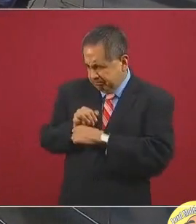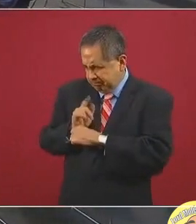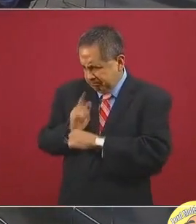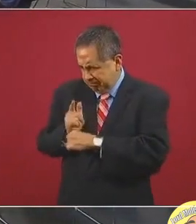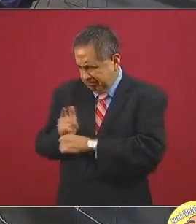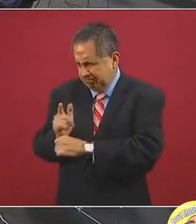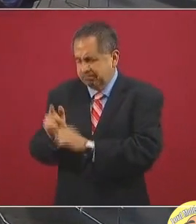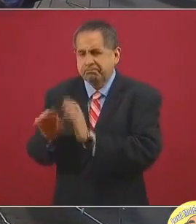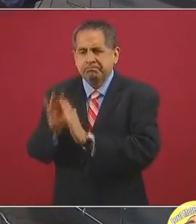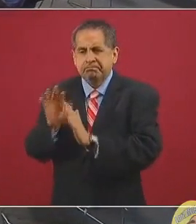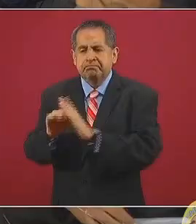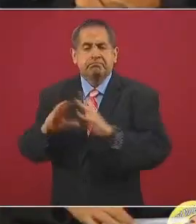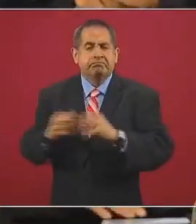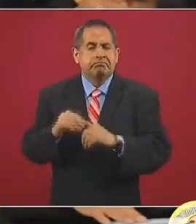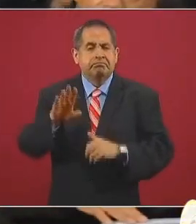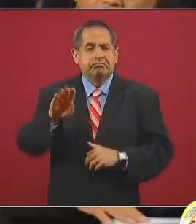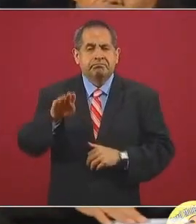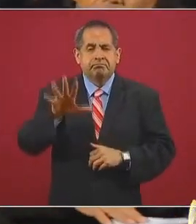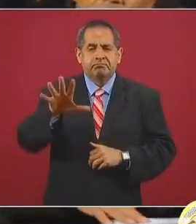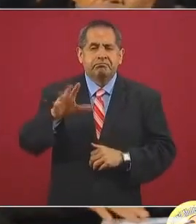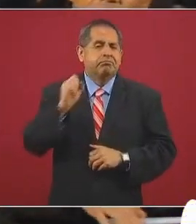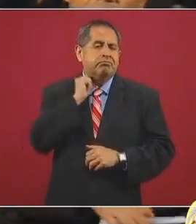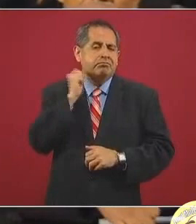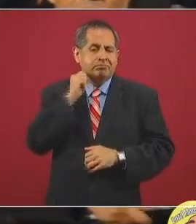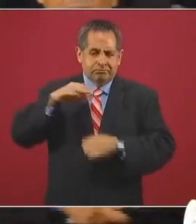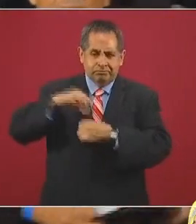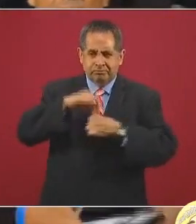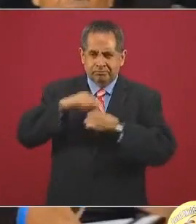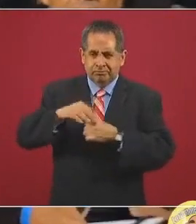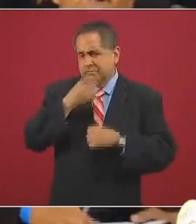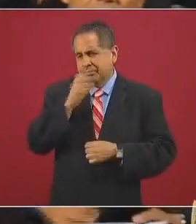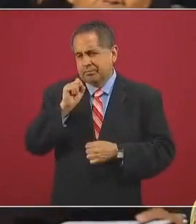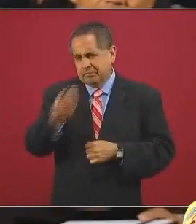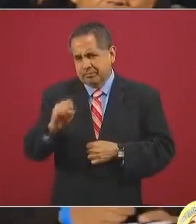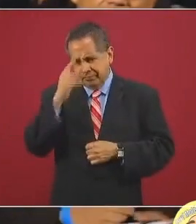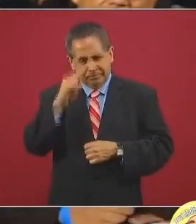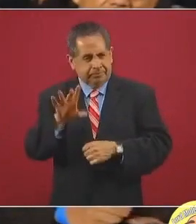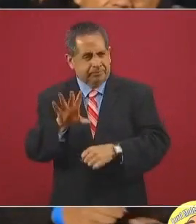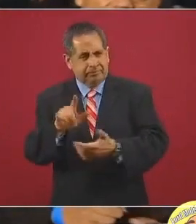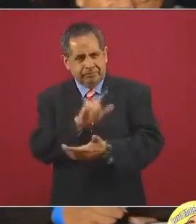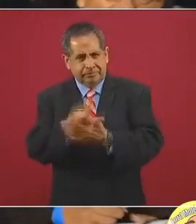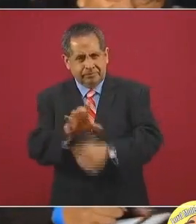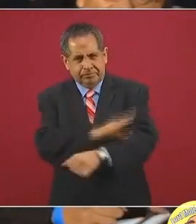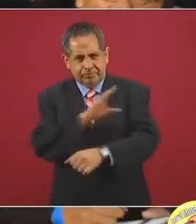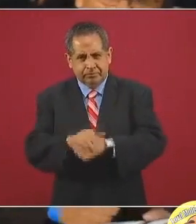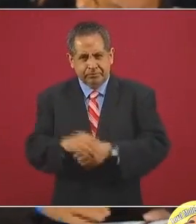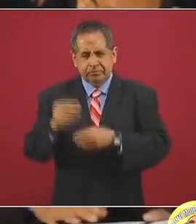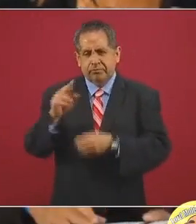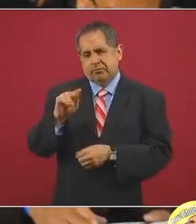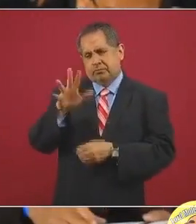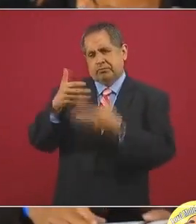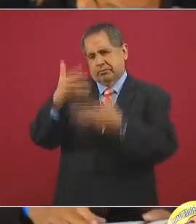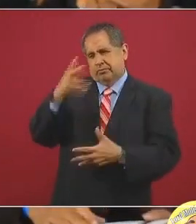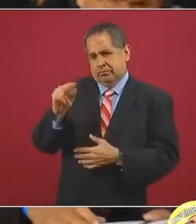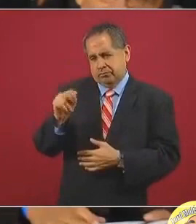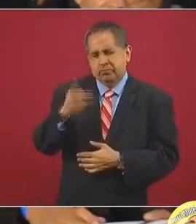nombres de los 95 senadores que votaron a favor de la reforma energética. No le voy a dar los 95, pero